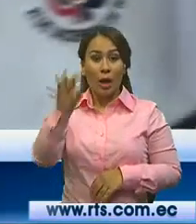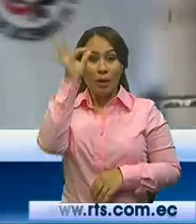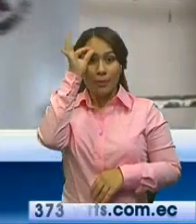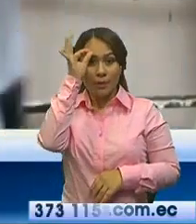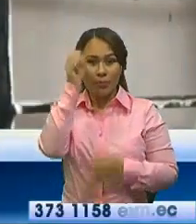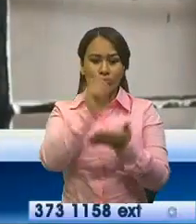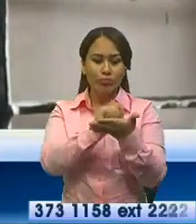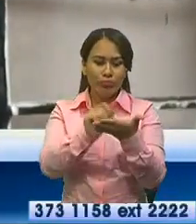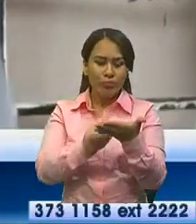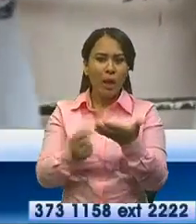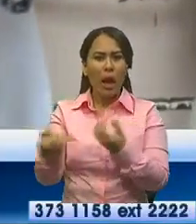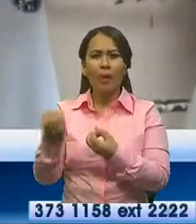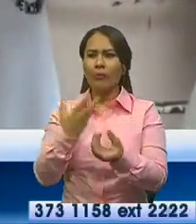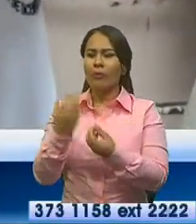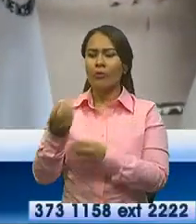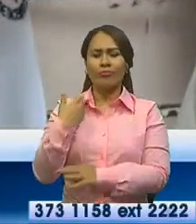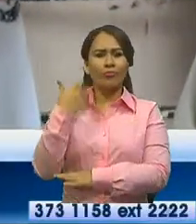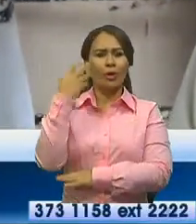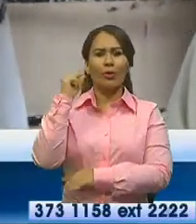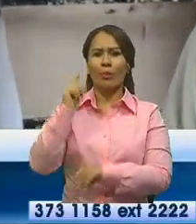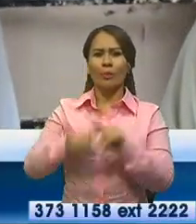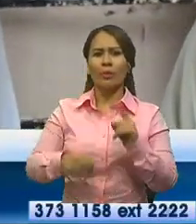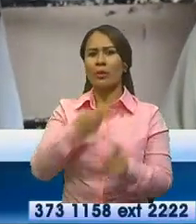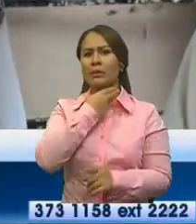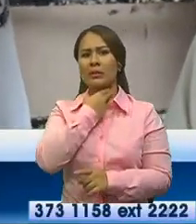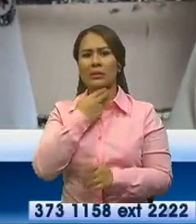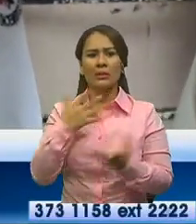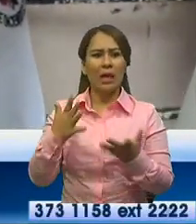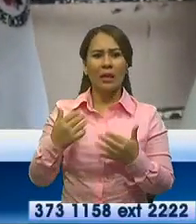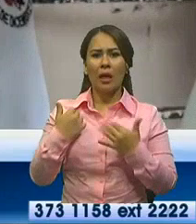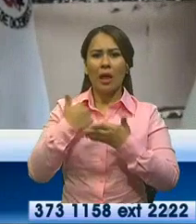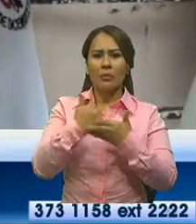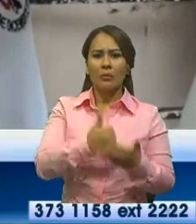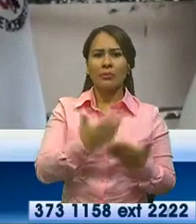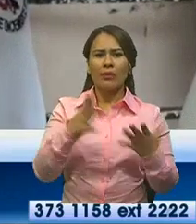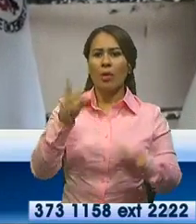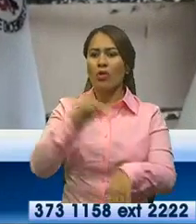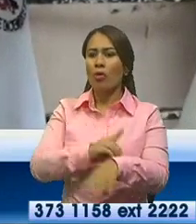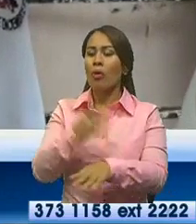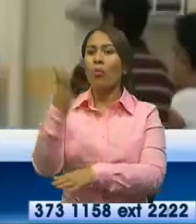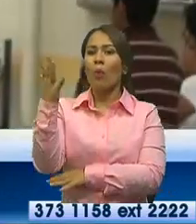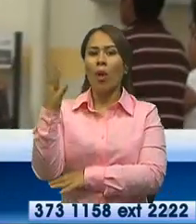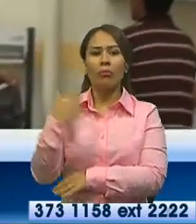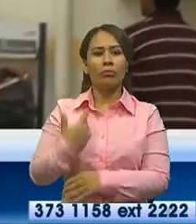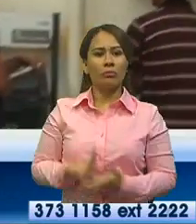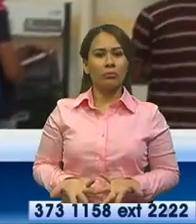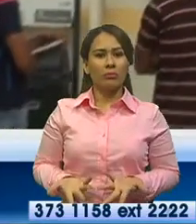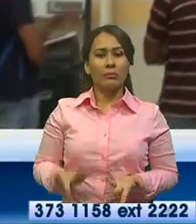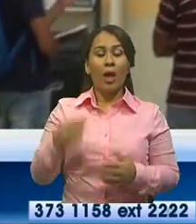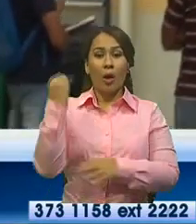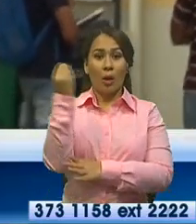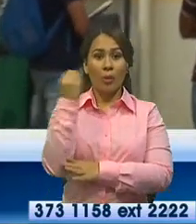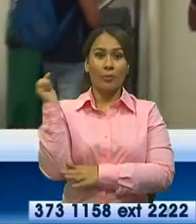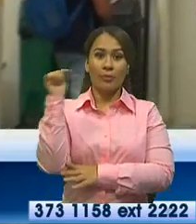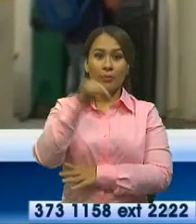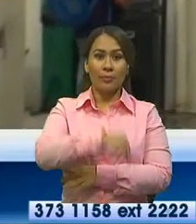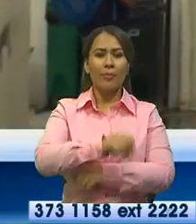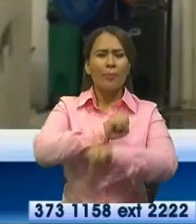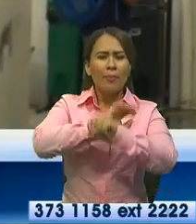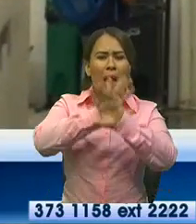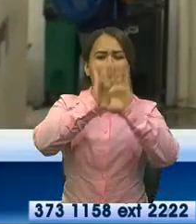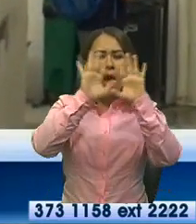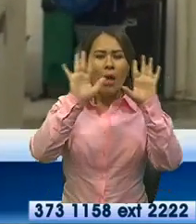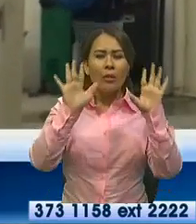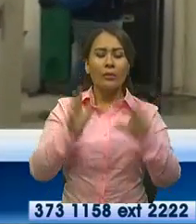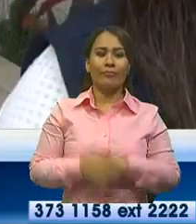llegando, pues no estuvo el médico presente para que le dé los auxilios al niño. El joven habría llegado en horas de la madrugada